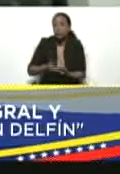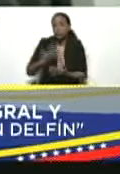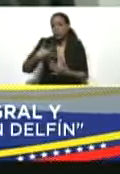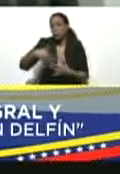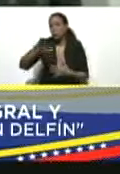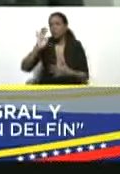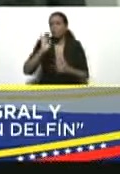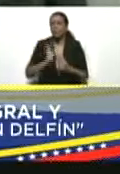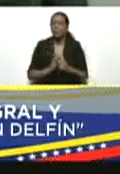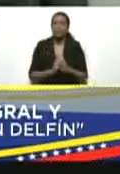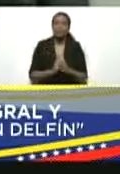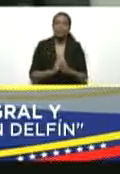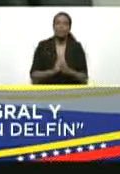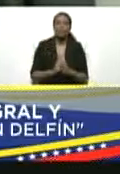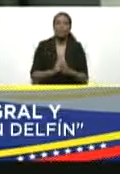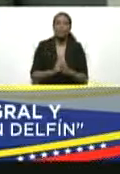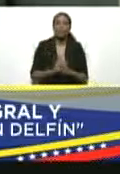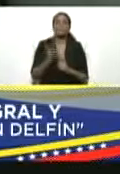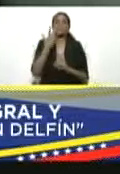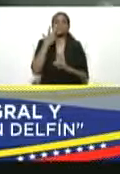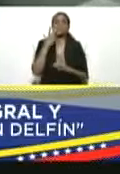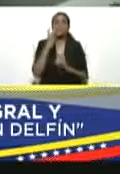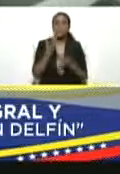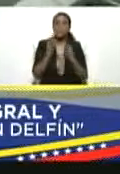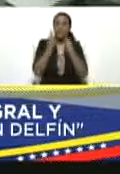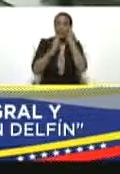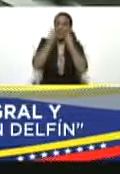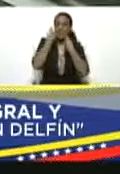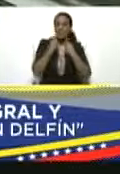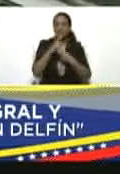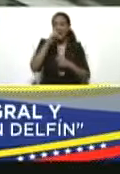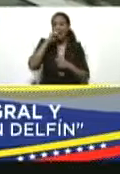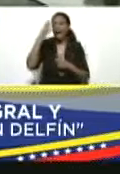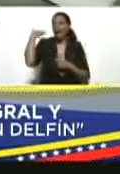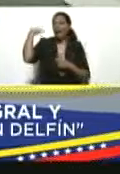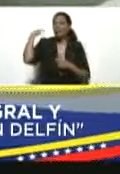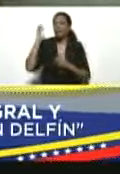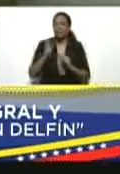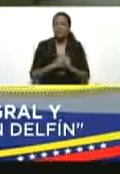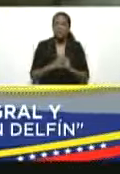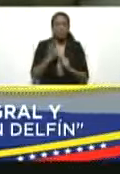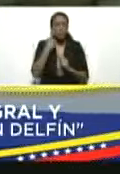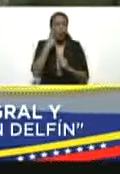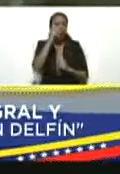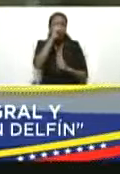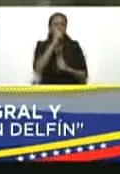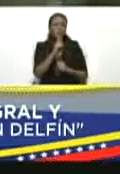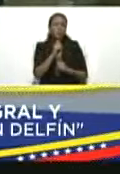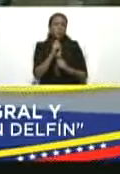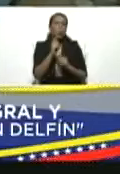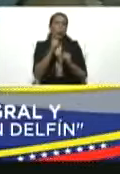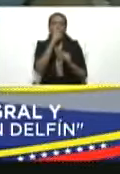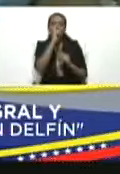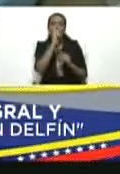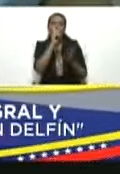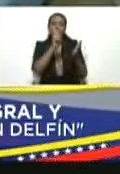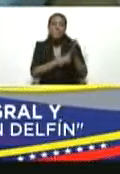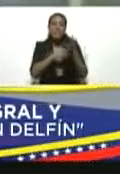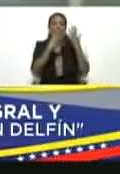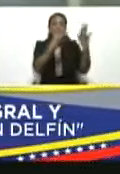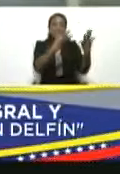ella así que bueno el año eso fue el año que te digo yo